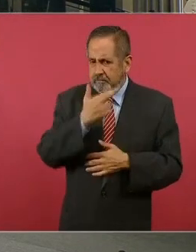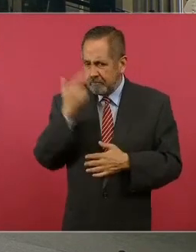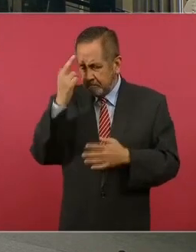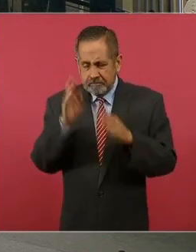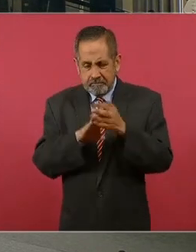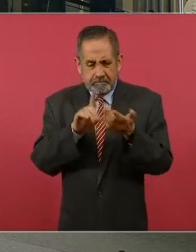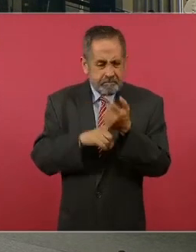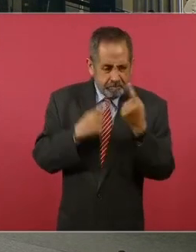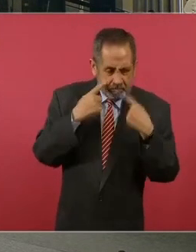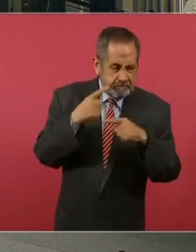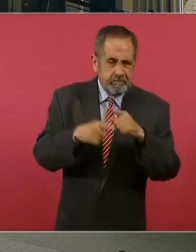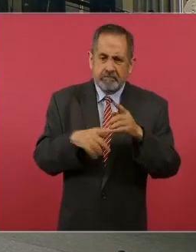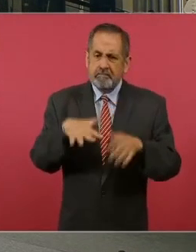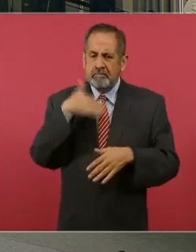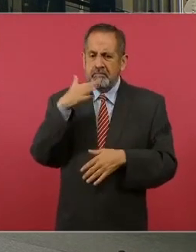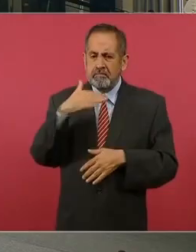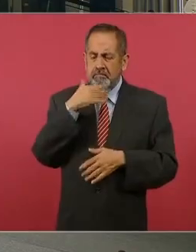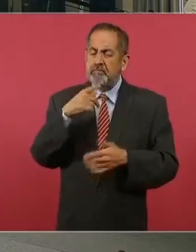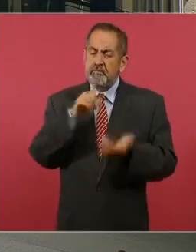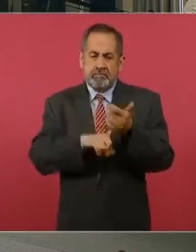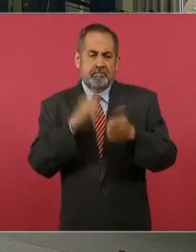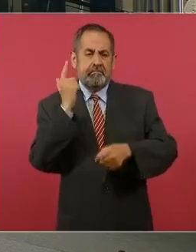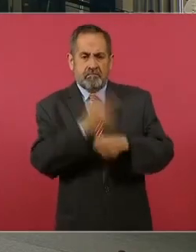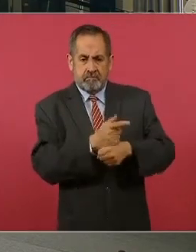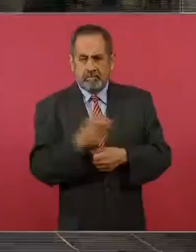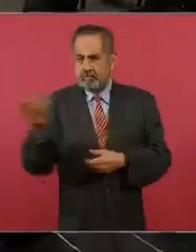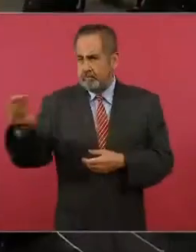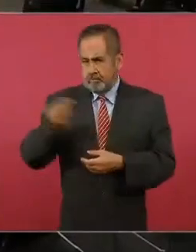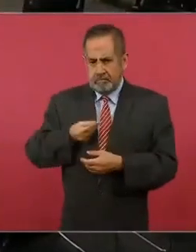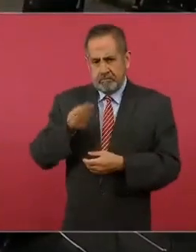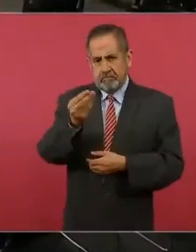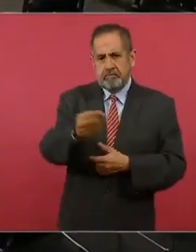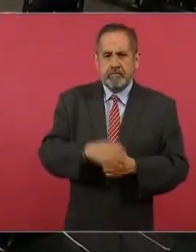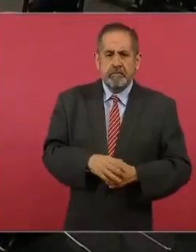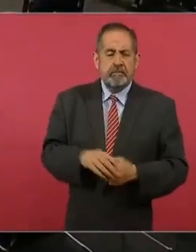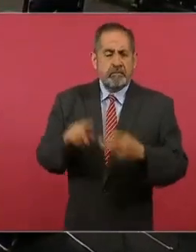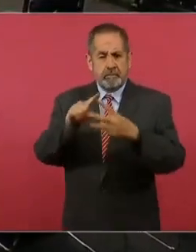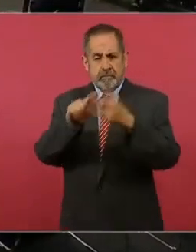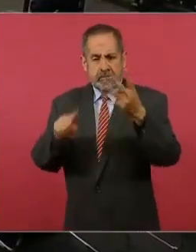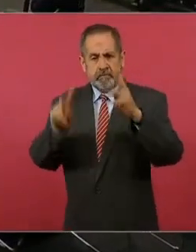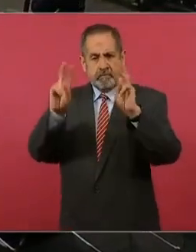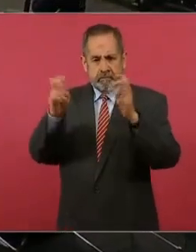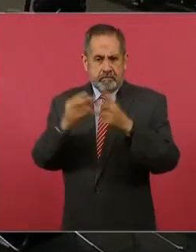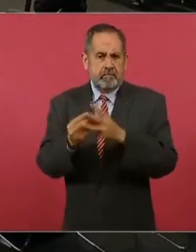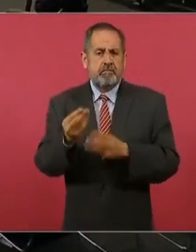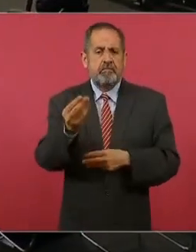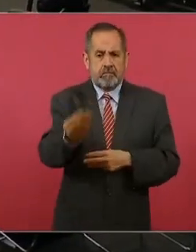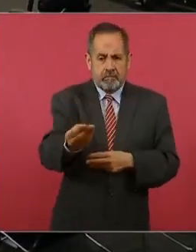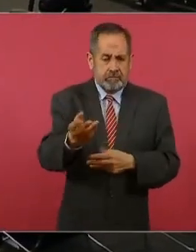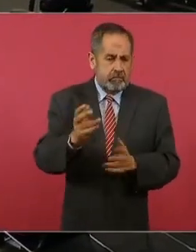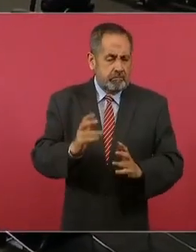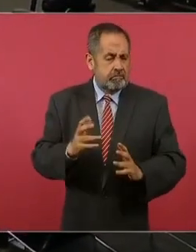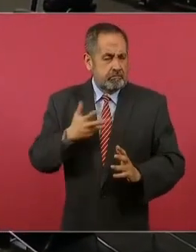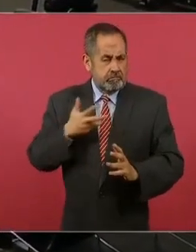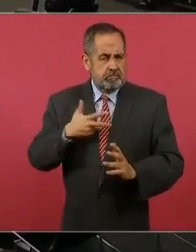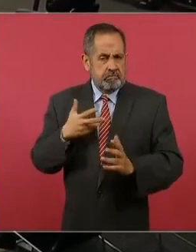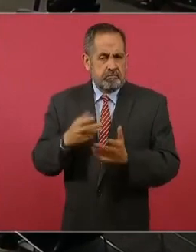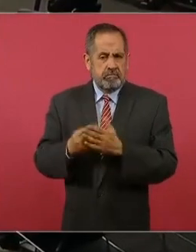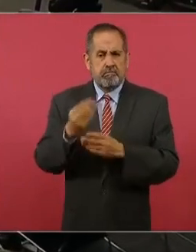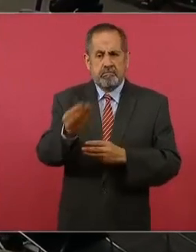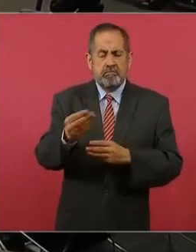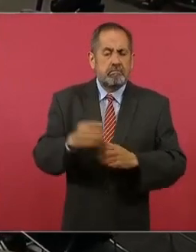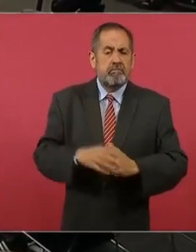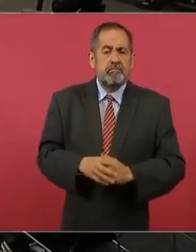este aparente acto de corrupción, presidente. Esos son tres pequeños temas, pero le